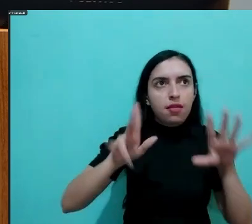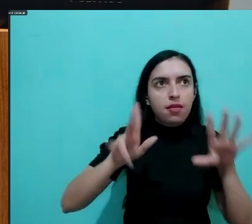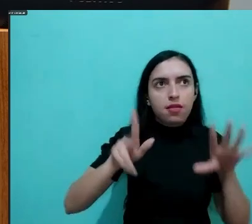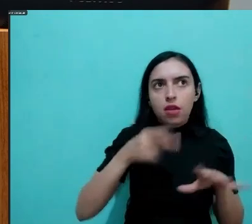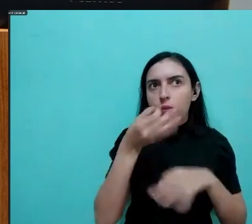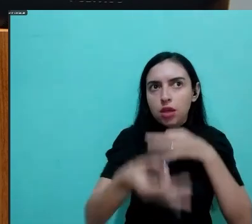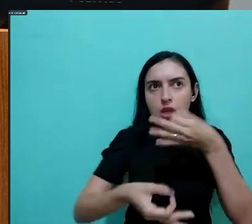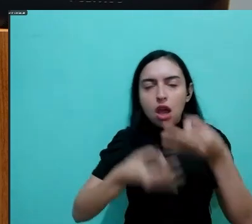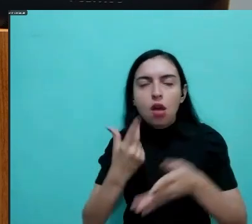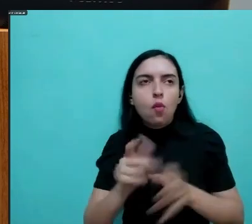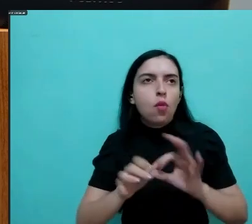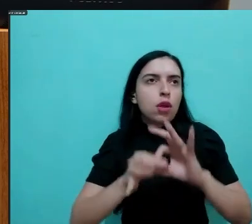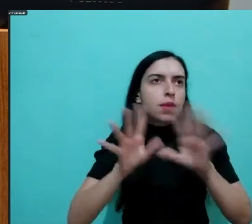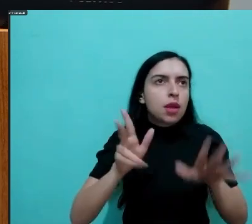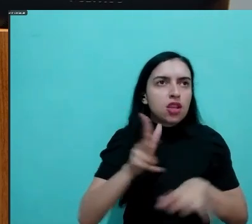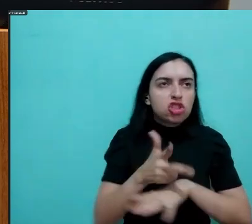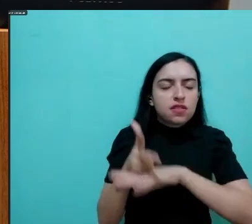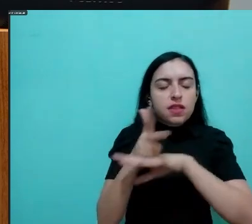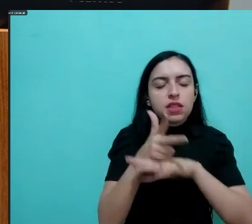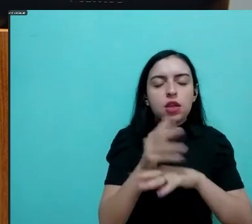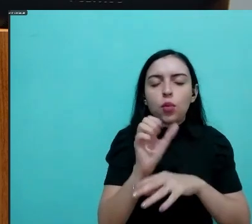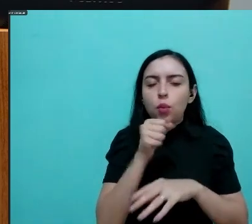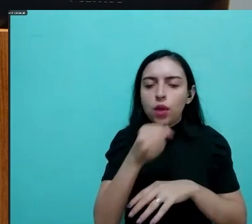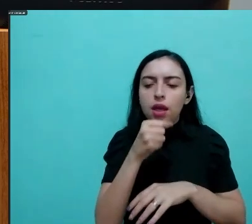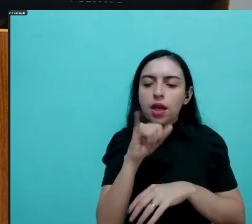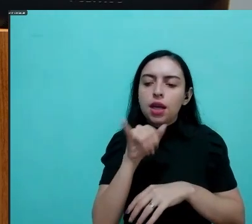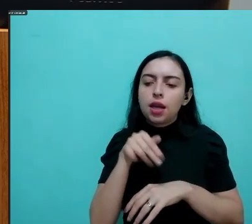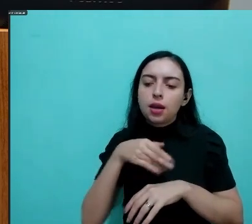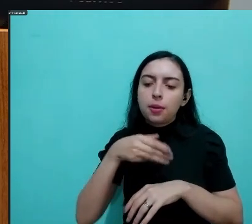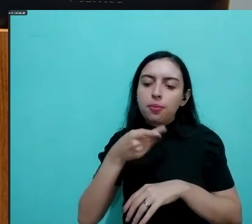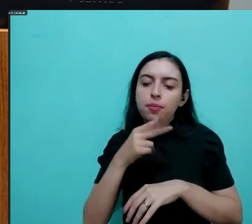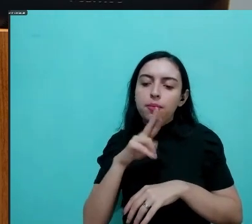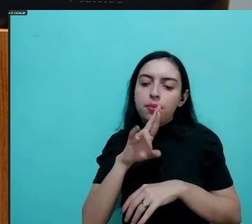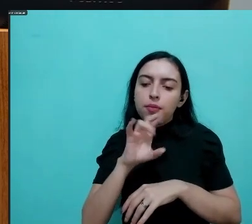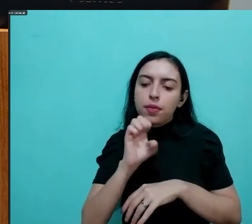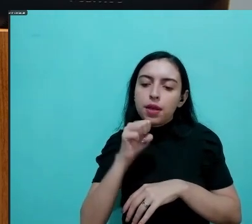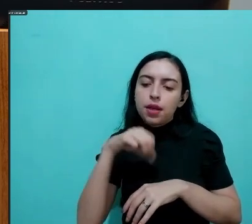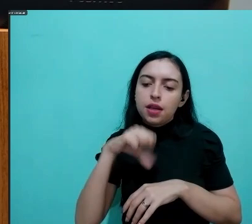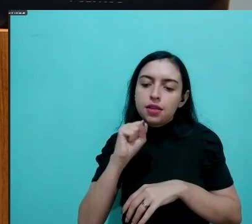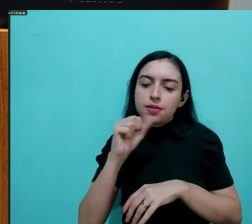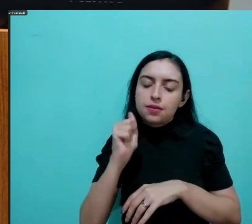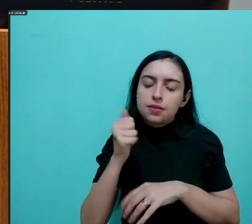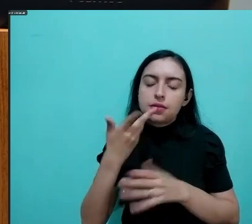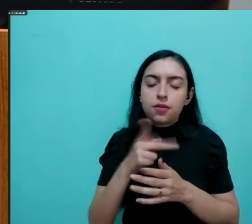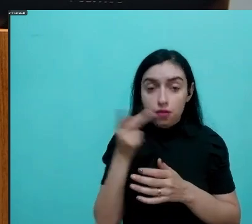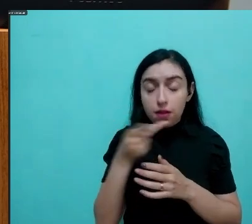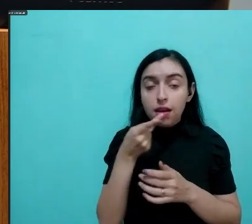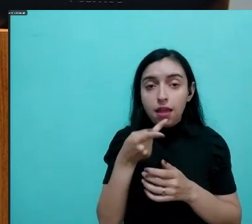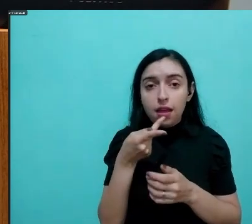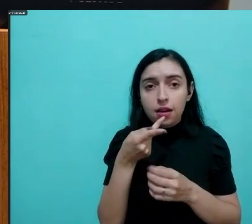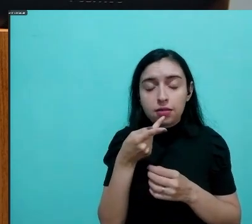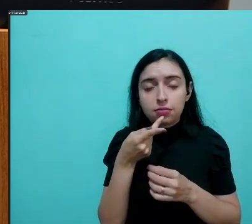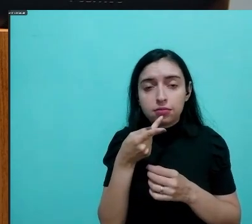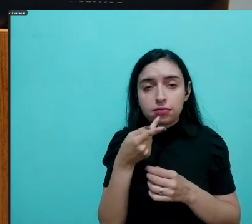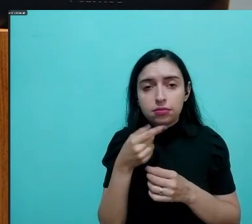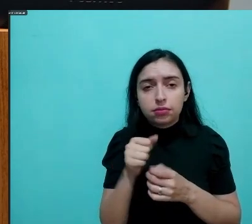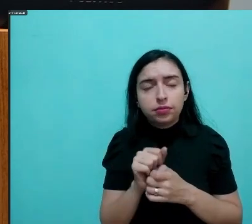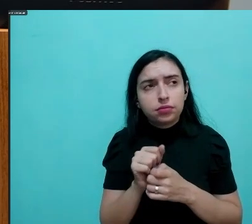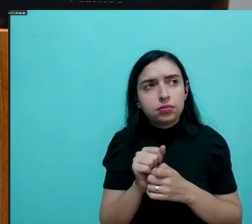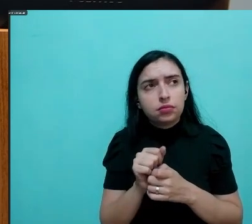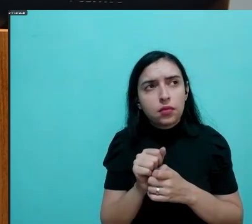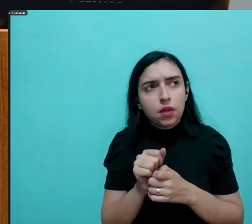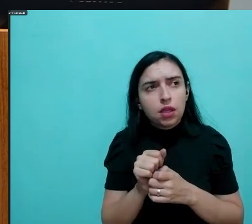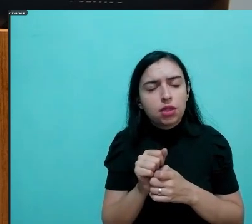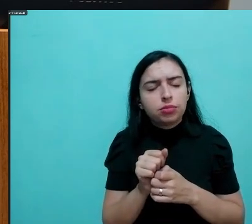etcétera. Bueno, Y Lowenstein dice que quizás, pero las democracias no tienen que